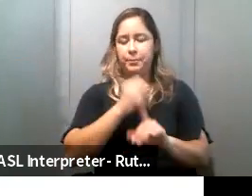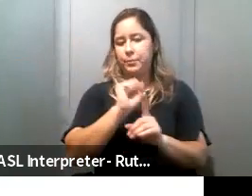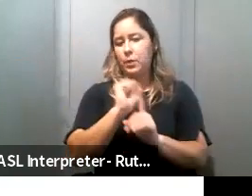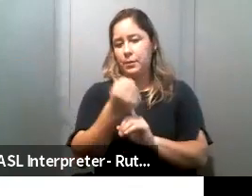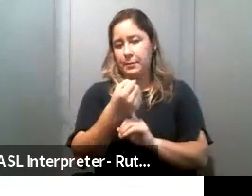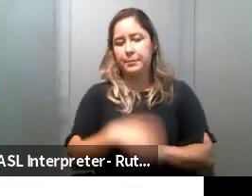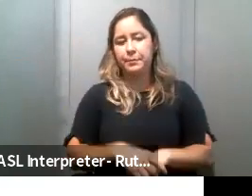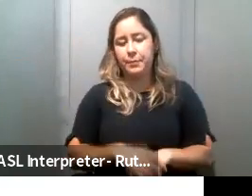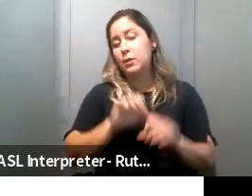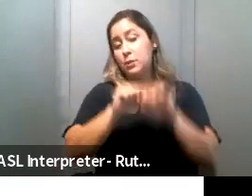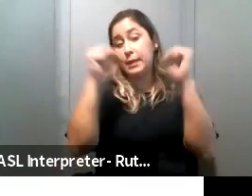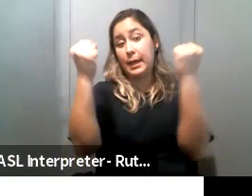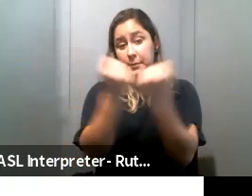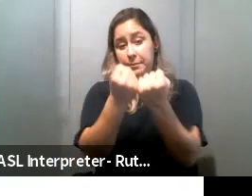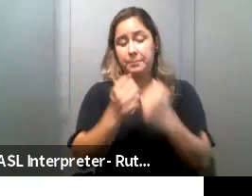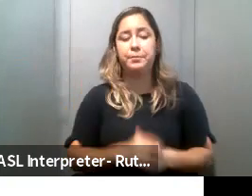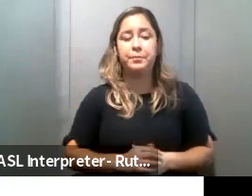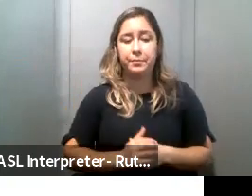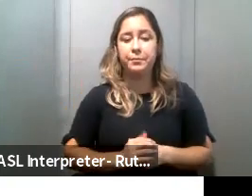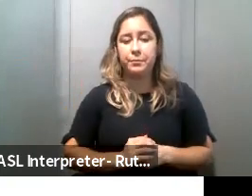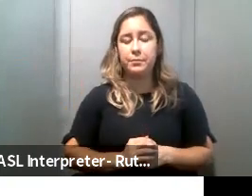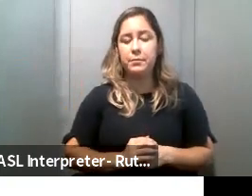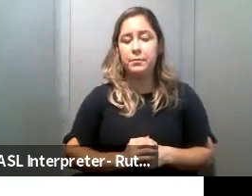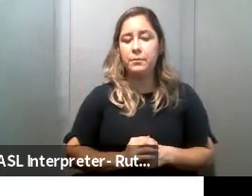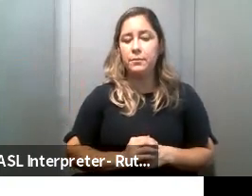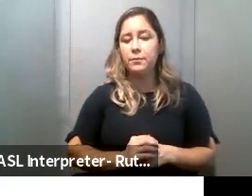que la gente esté participando.